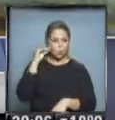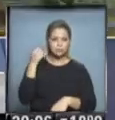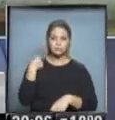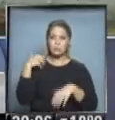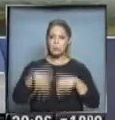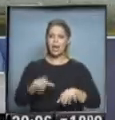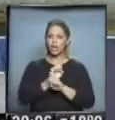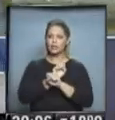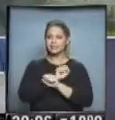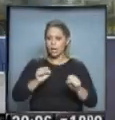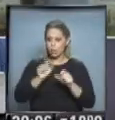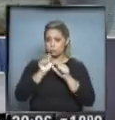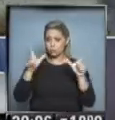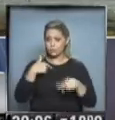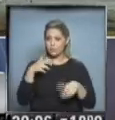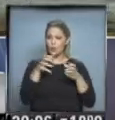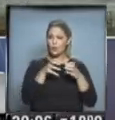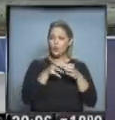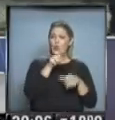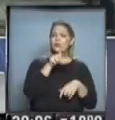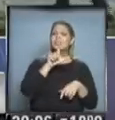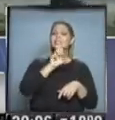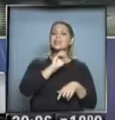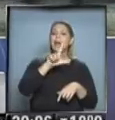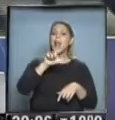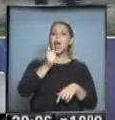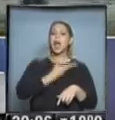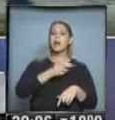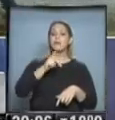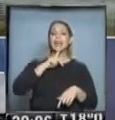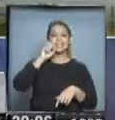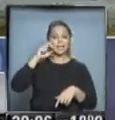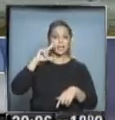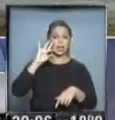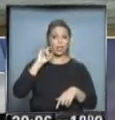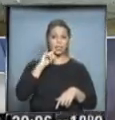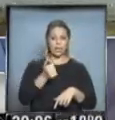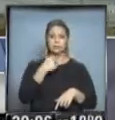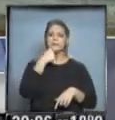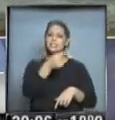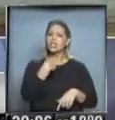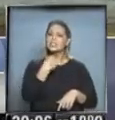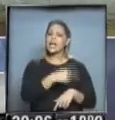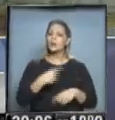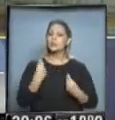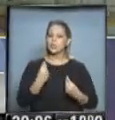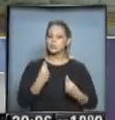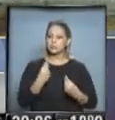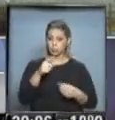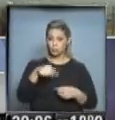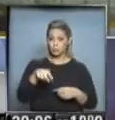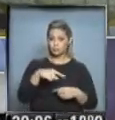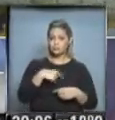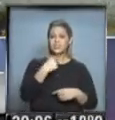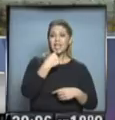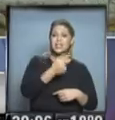paro sorpresivo del gremio de la Fraternidad, que aduce, como decían recién ustedes,